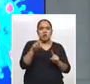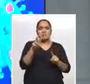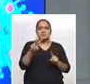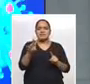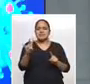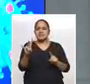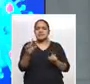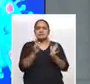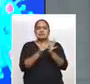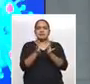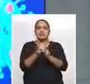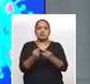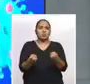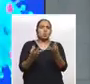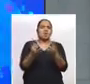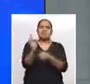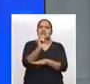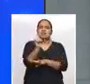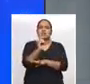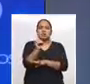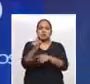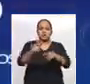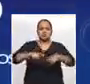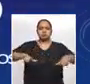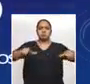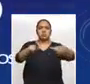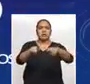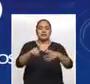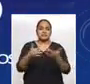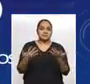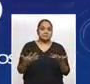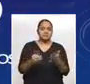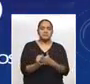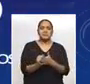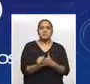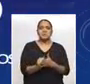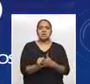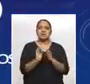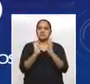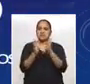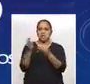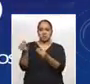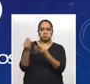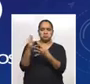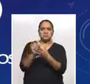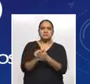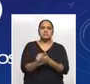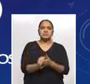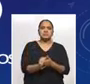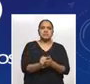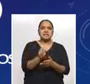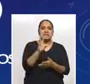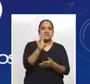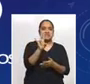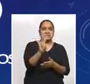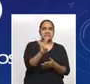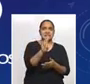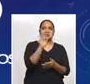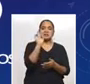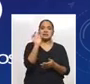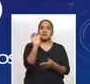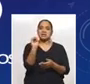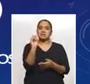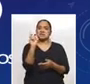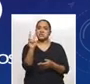distribución de estas pruebas? Pues, vemos que ya tenemos un total de 702